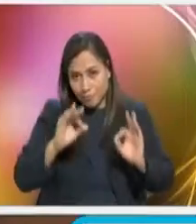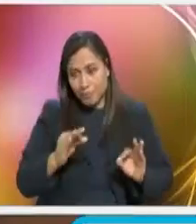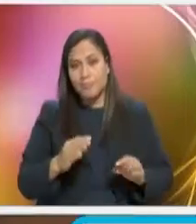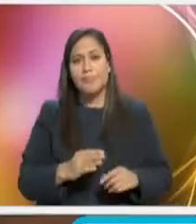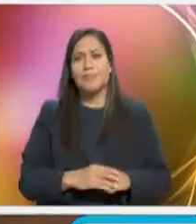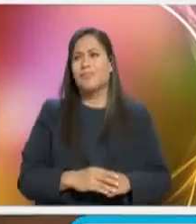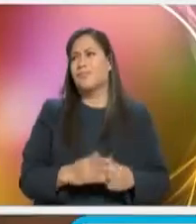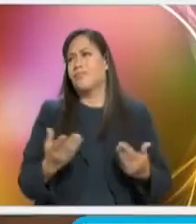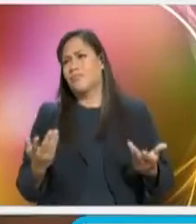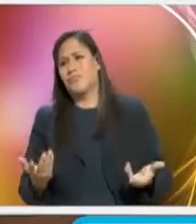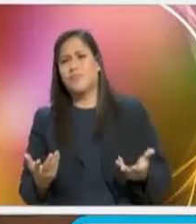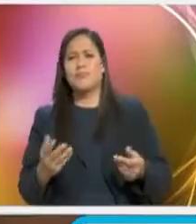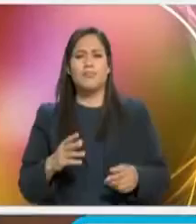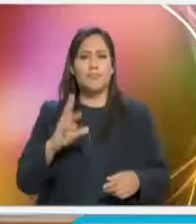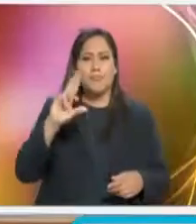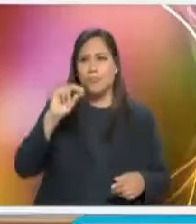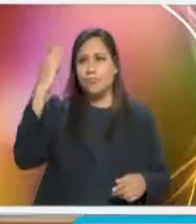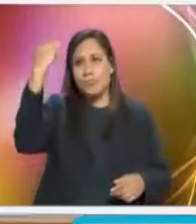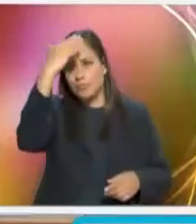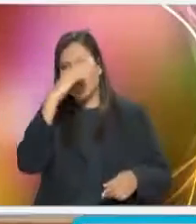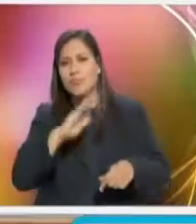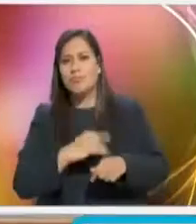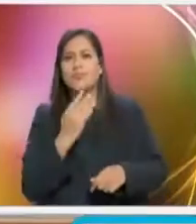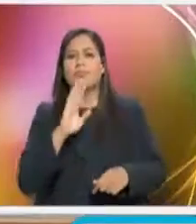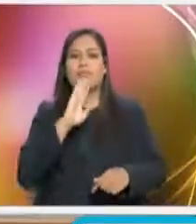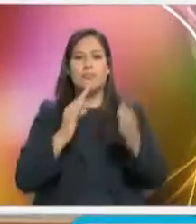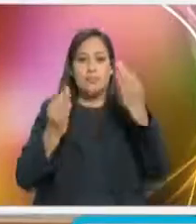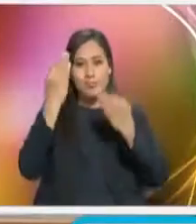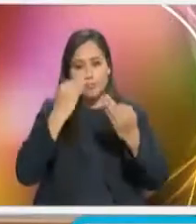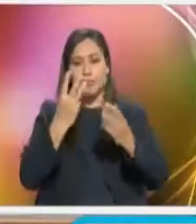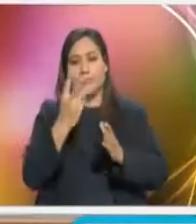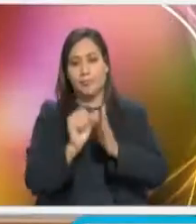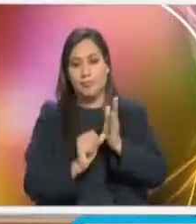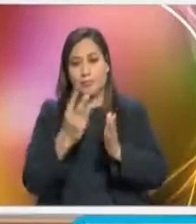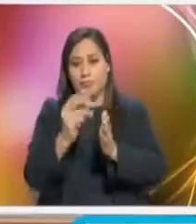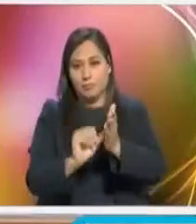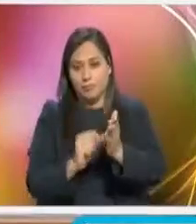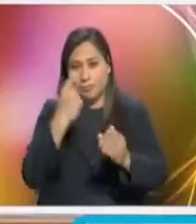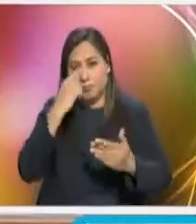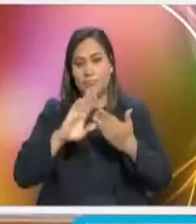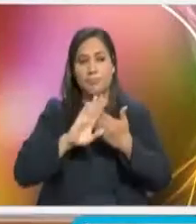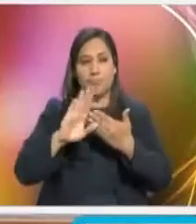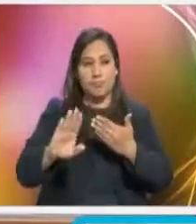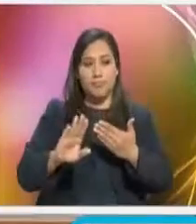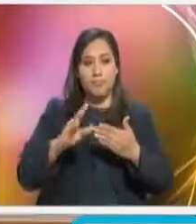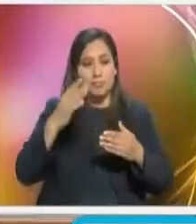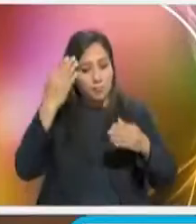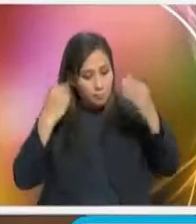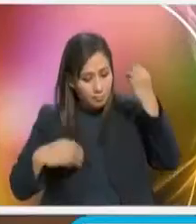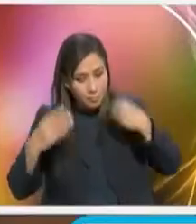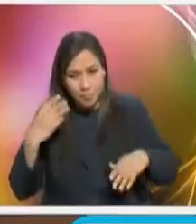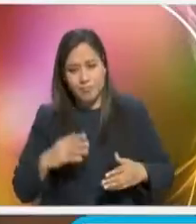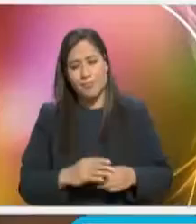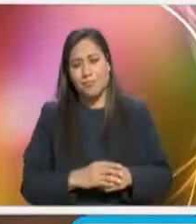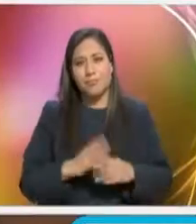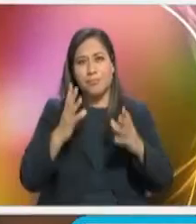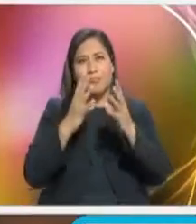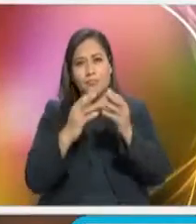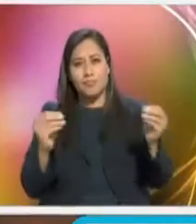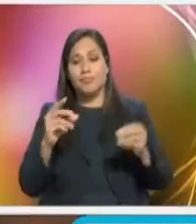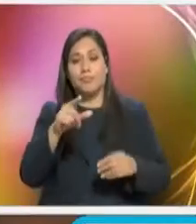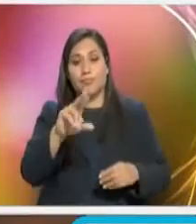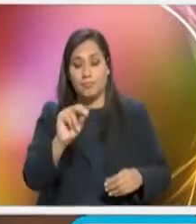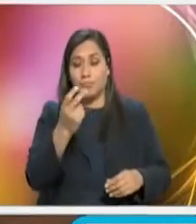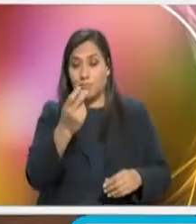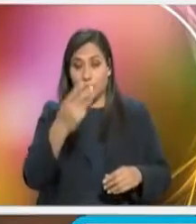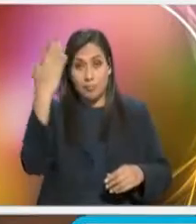no digamos, ay, no es que no me lo pinto porque se me maltrata, me lo pinto cada 3 meses para evitar que se me caiga. Entonces, con estos tintes no va a